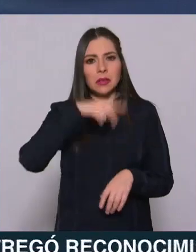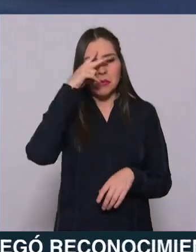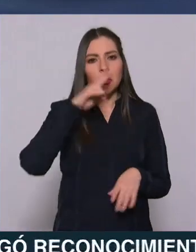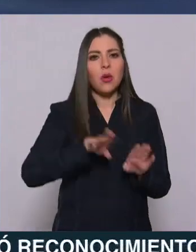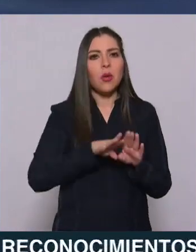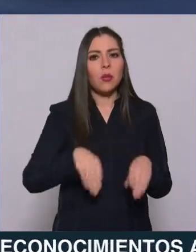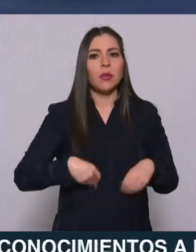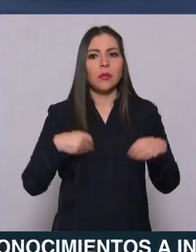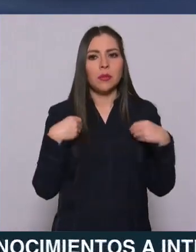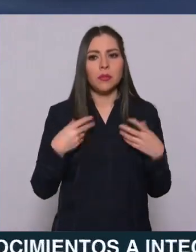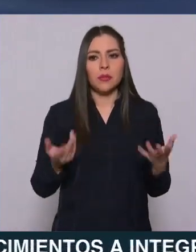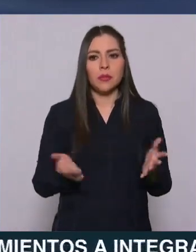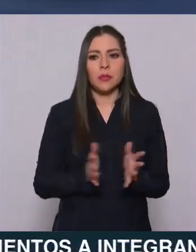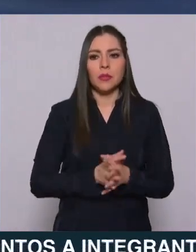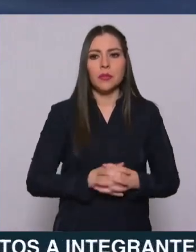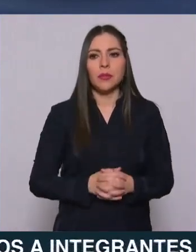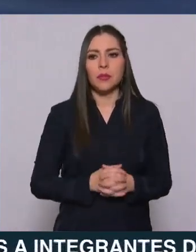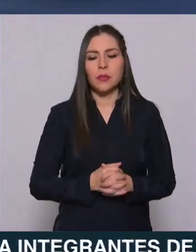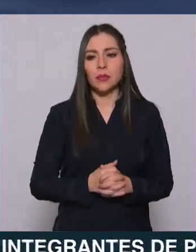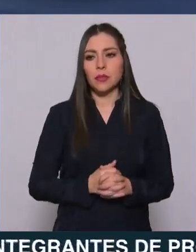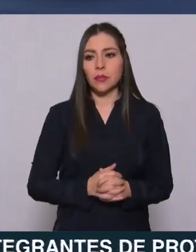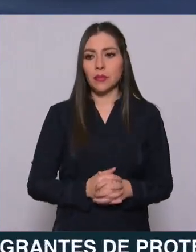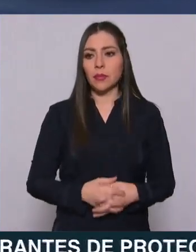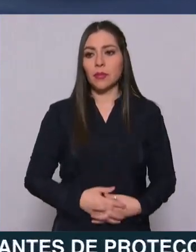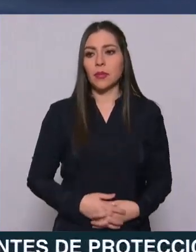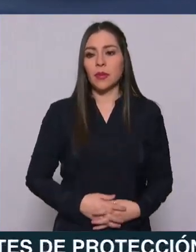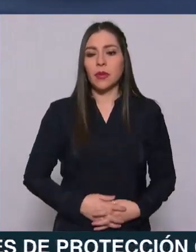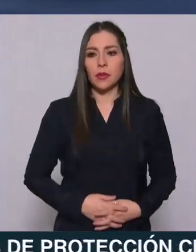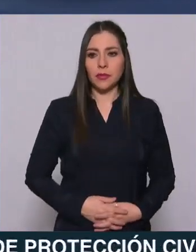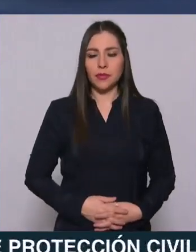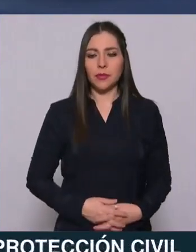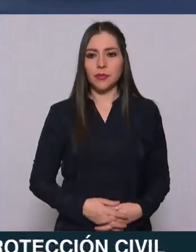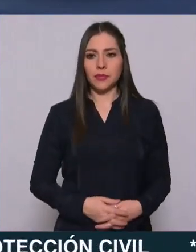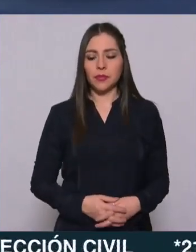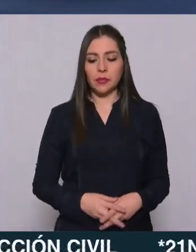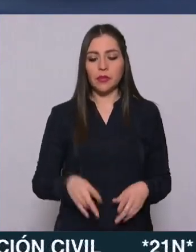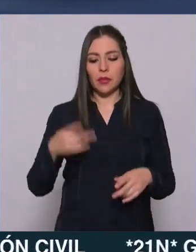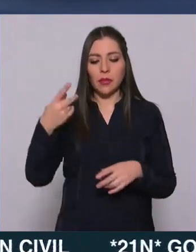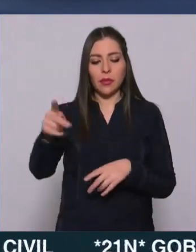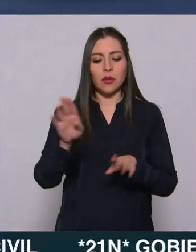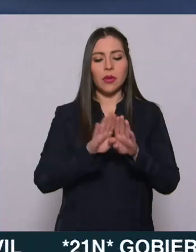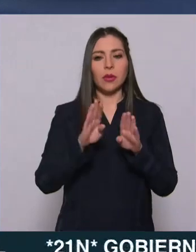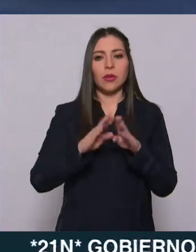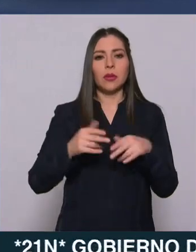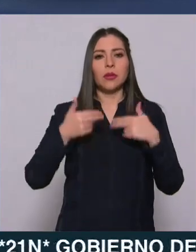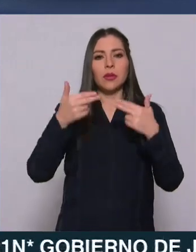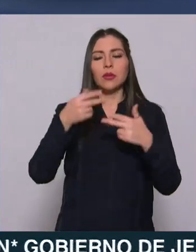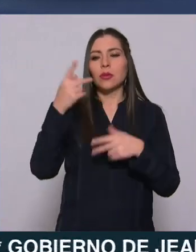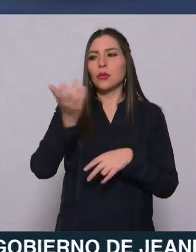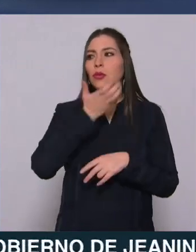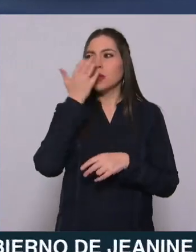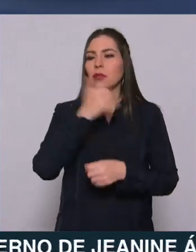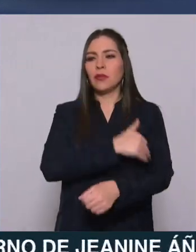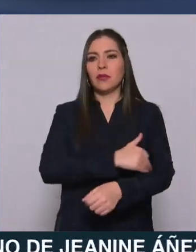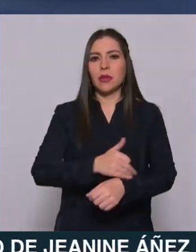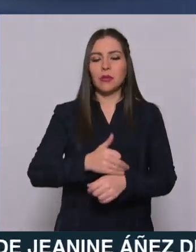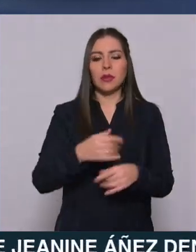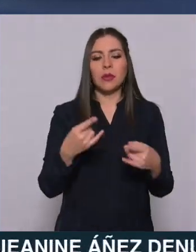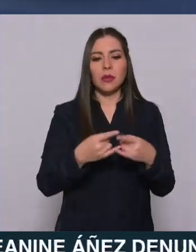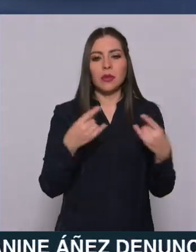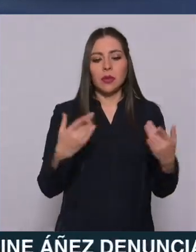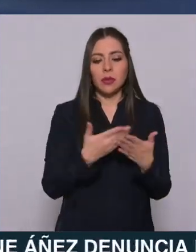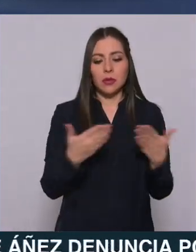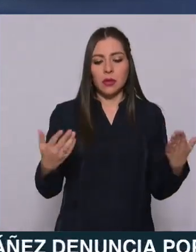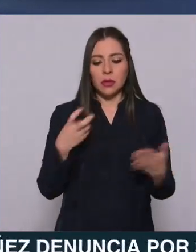está muy embebido también en las estructuras familiares, tradicionales, históricas, y es increíble que hoy, en